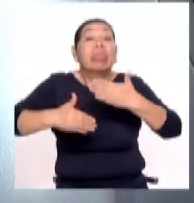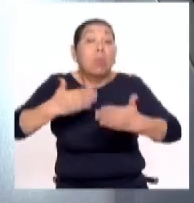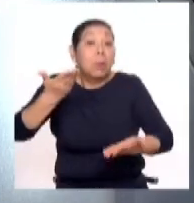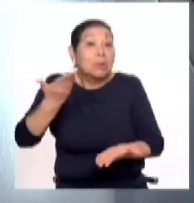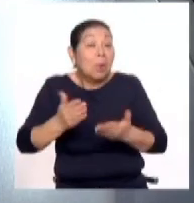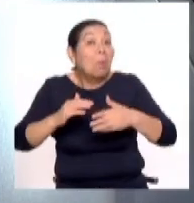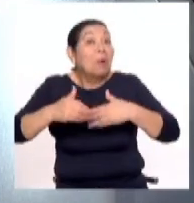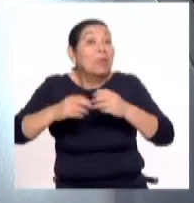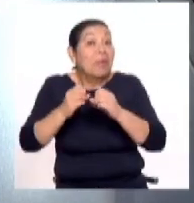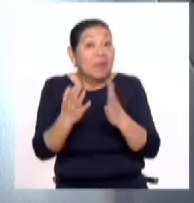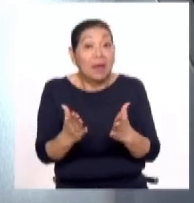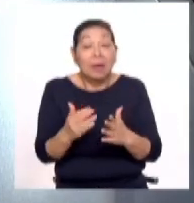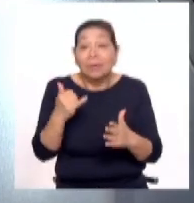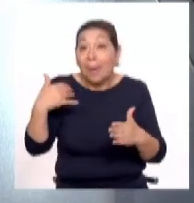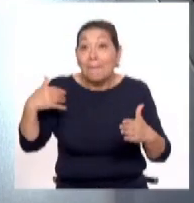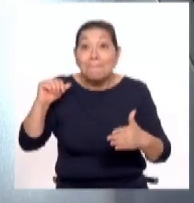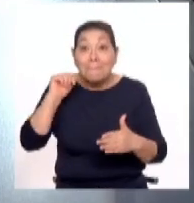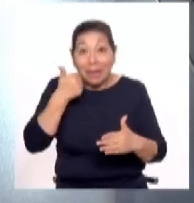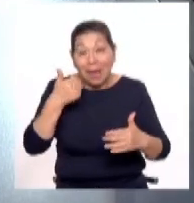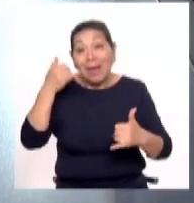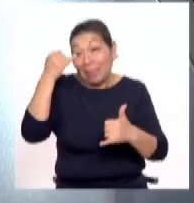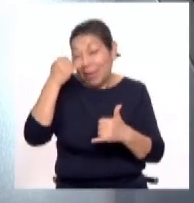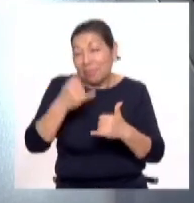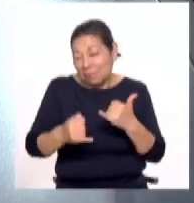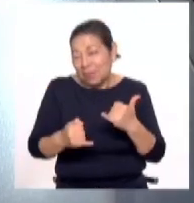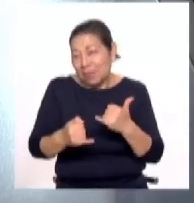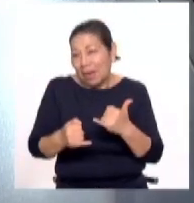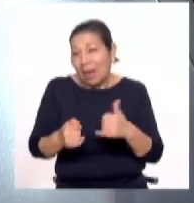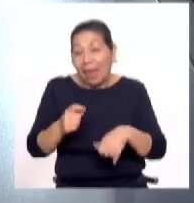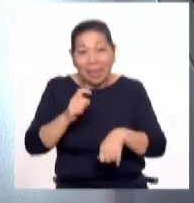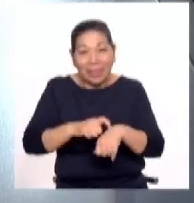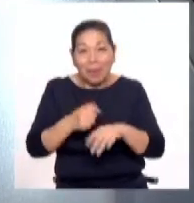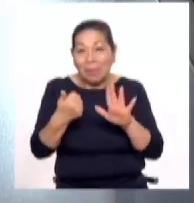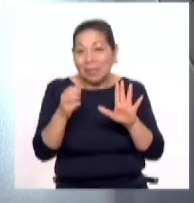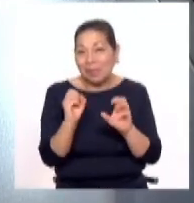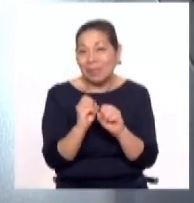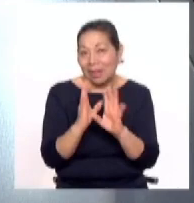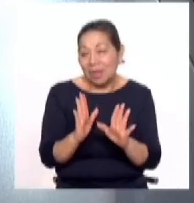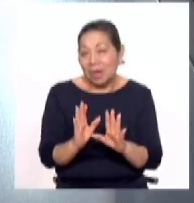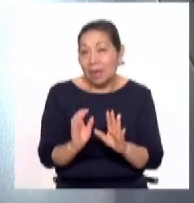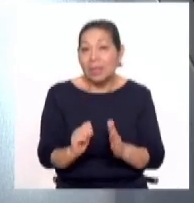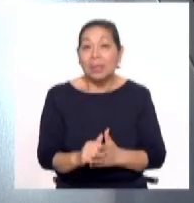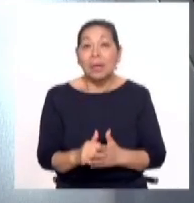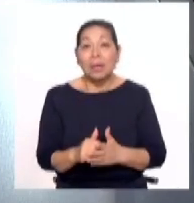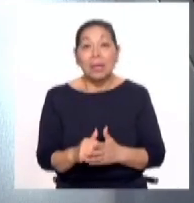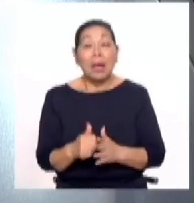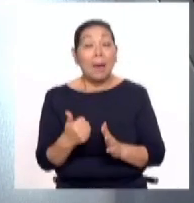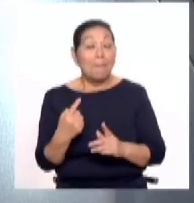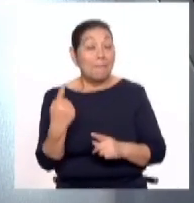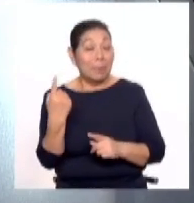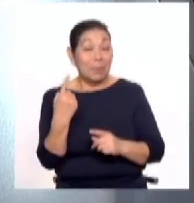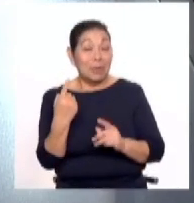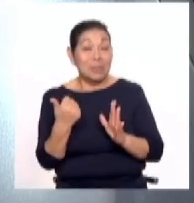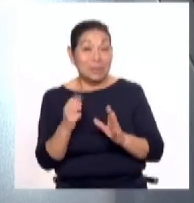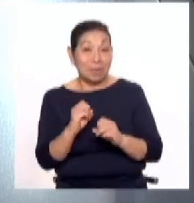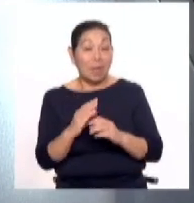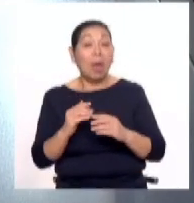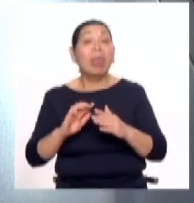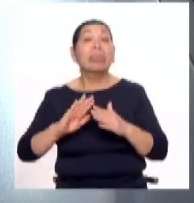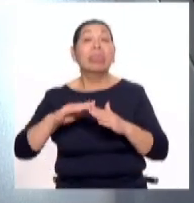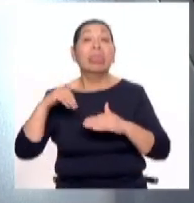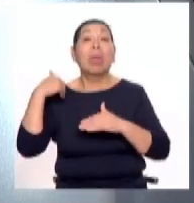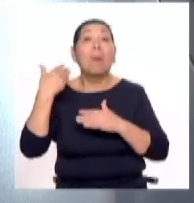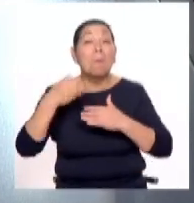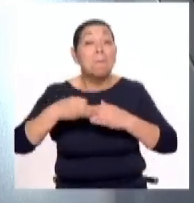en los próximos días porque ya está por concluir. Mañana, me parece, vence el plazo ya de estos 60 días o se cumplen estos primeros 60 días que van a ser